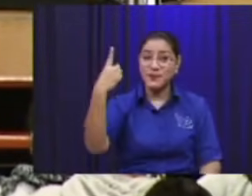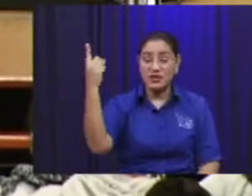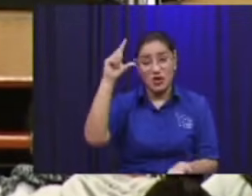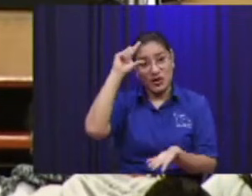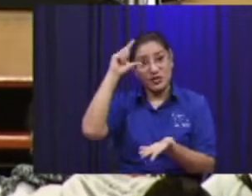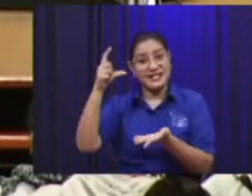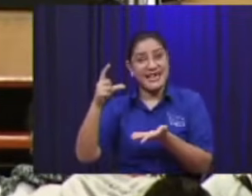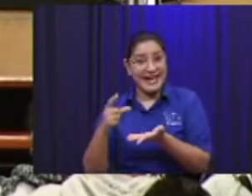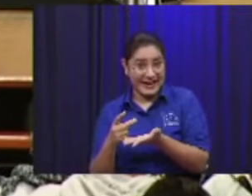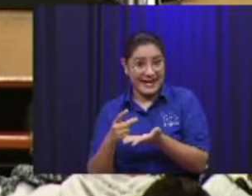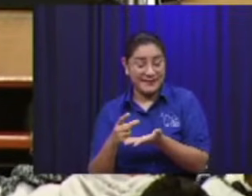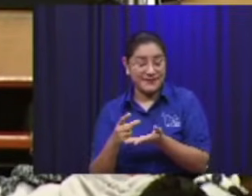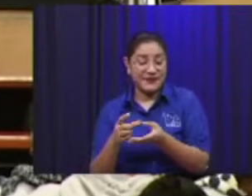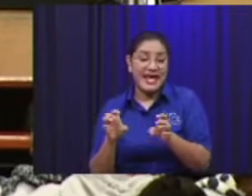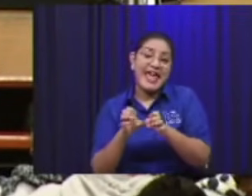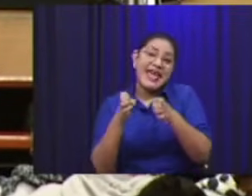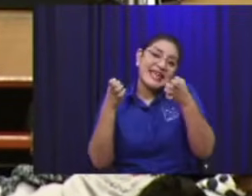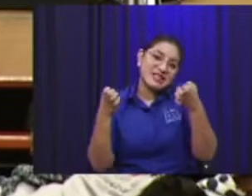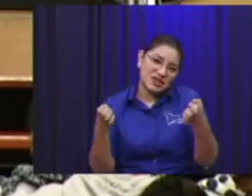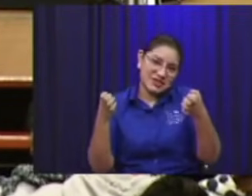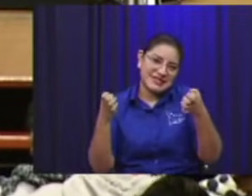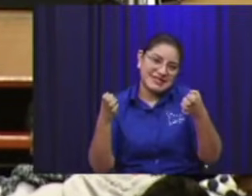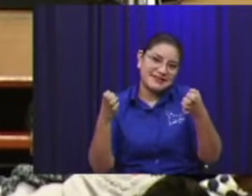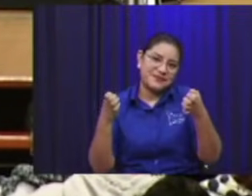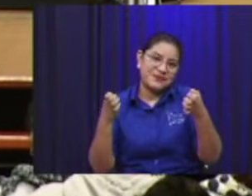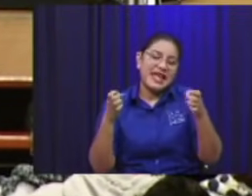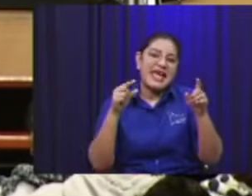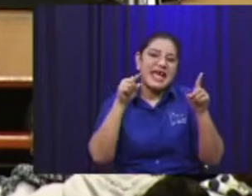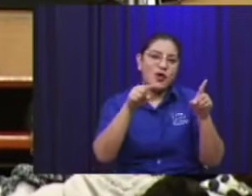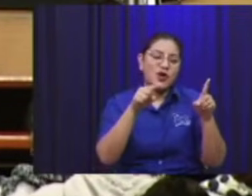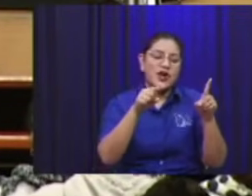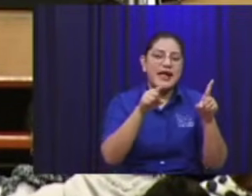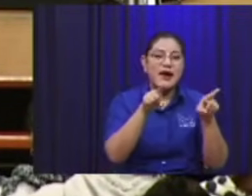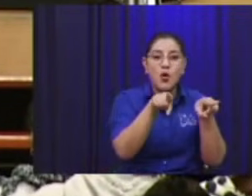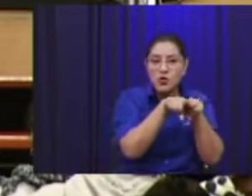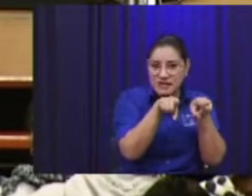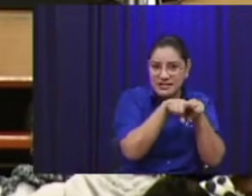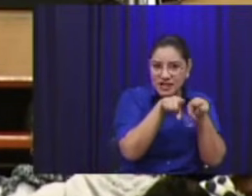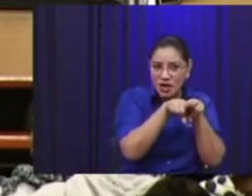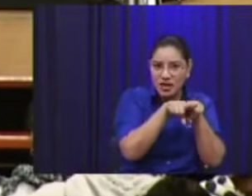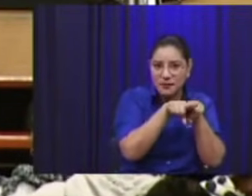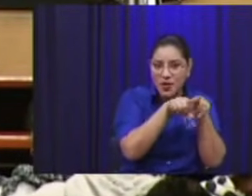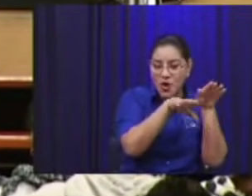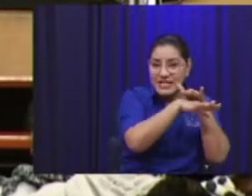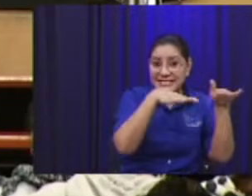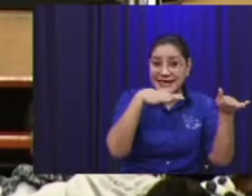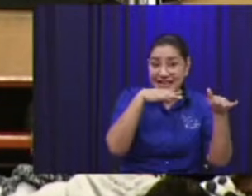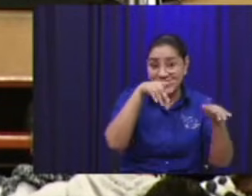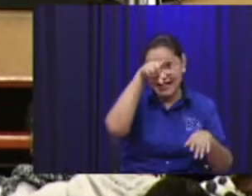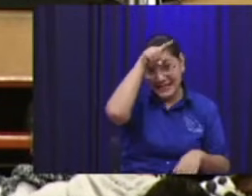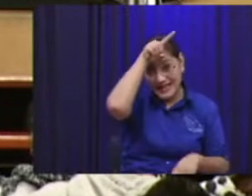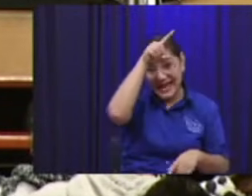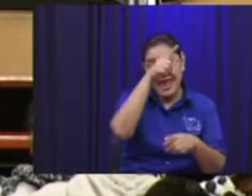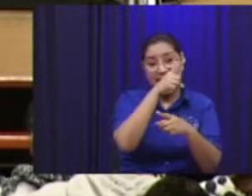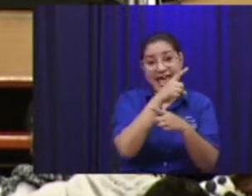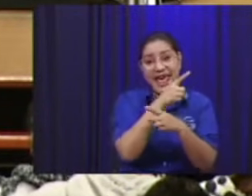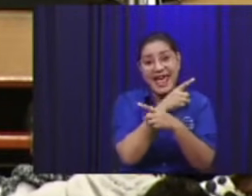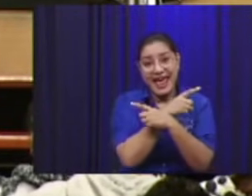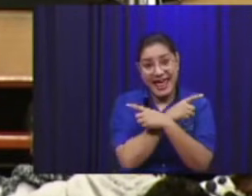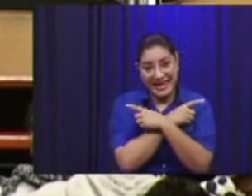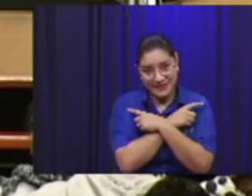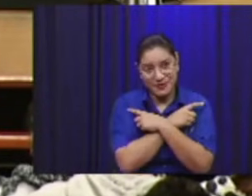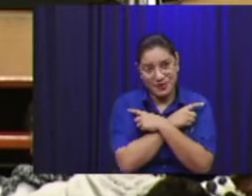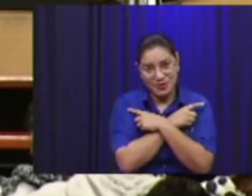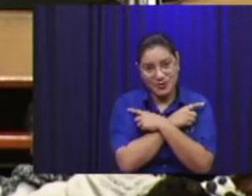en que la salida de egipto en la subida de la tierra en el libro de solá sale a egipto la subida de la tierra en